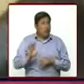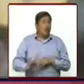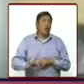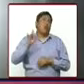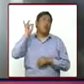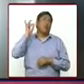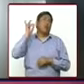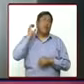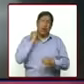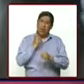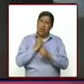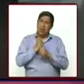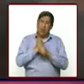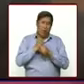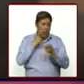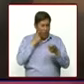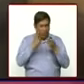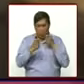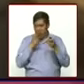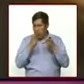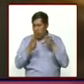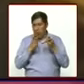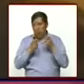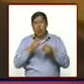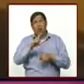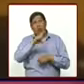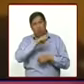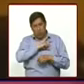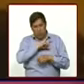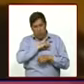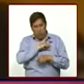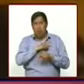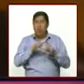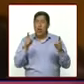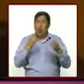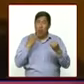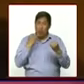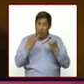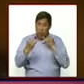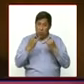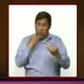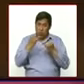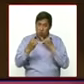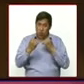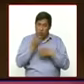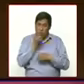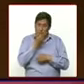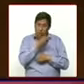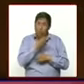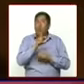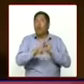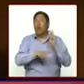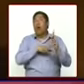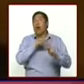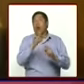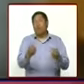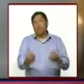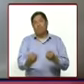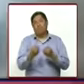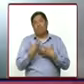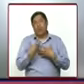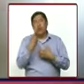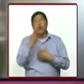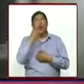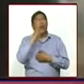encontradas. El trabajo operativo, si bien lo hizo la policía, la información también fue manejada por la población. En este caso,